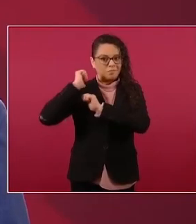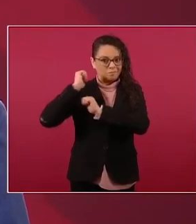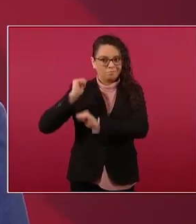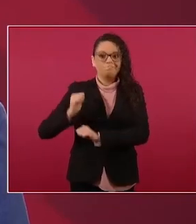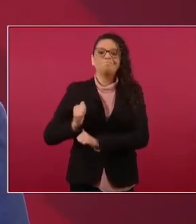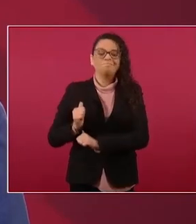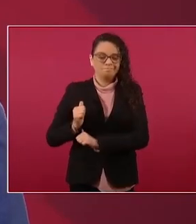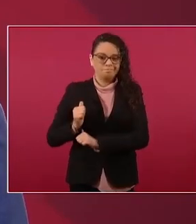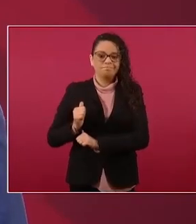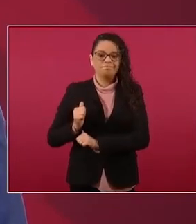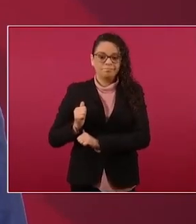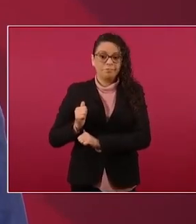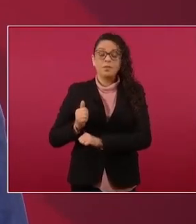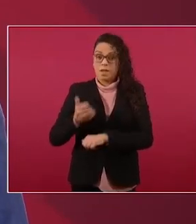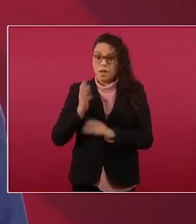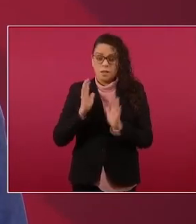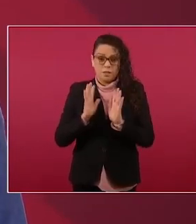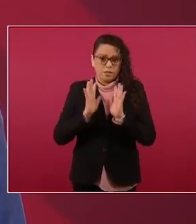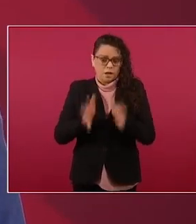Ya iniciamos